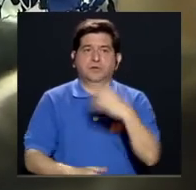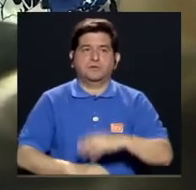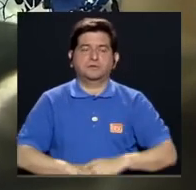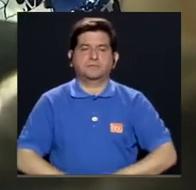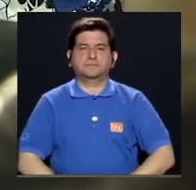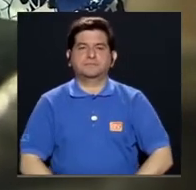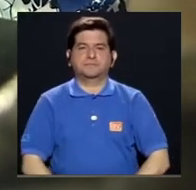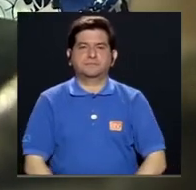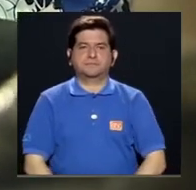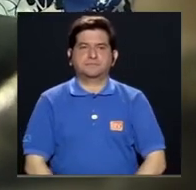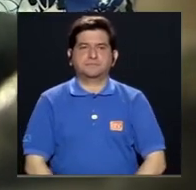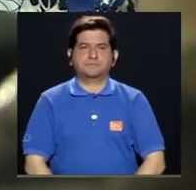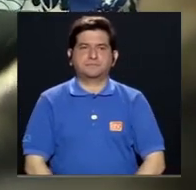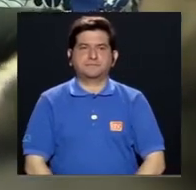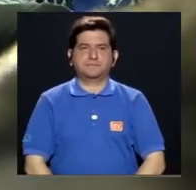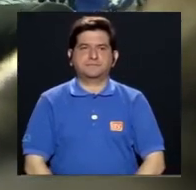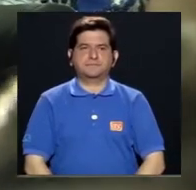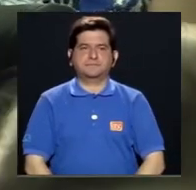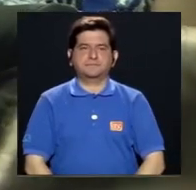continuación.